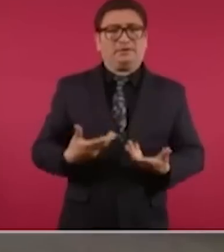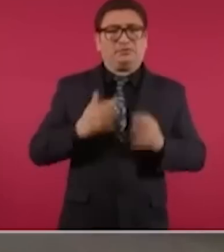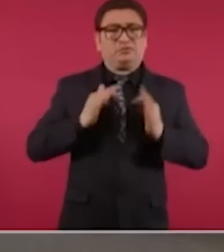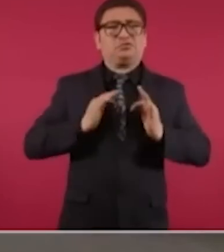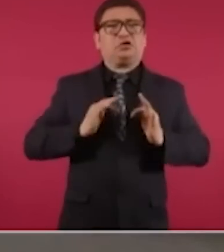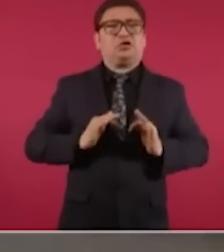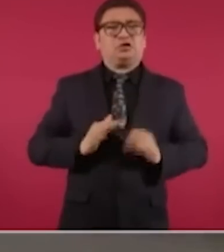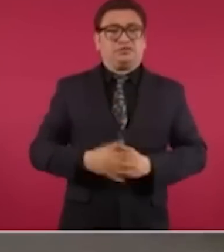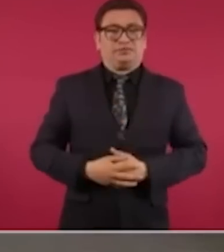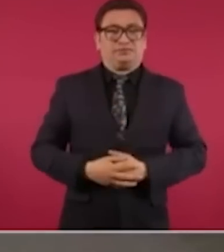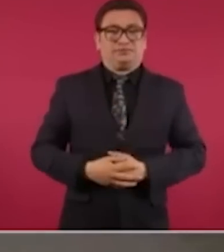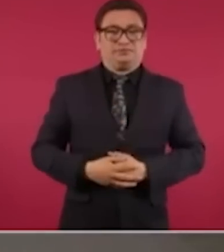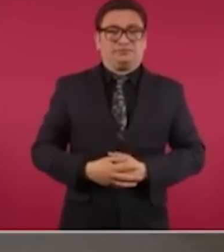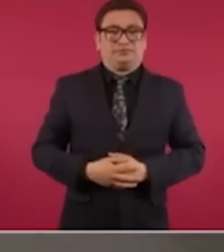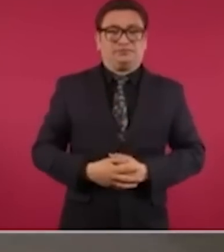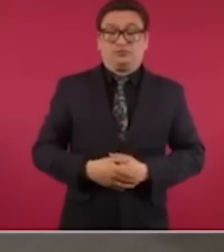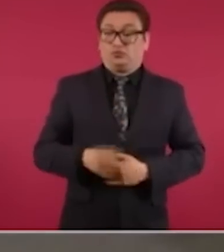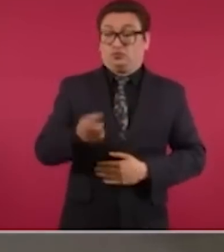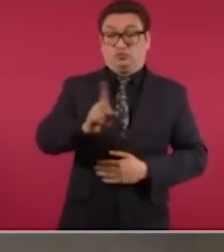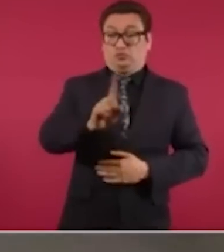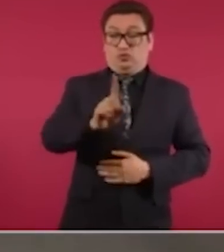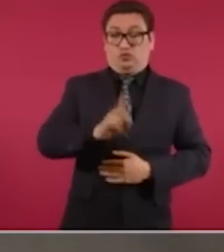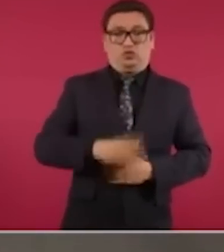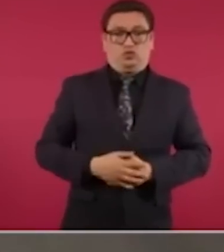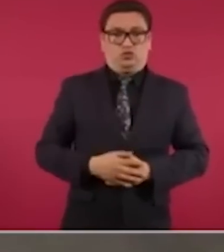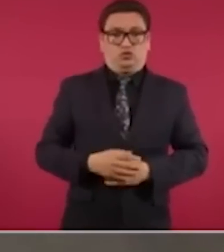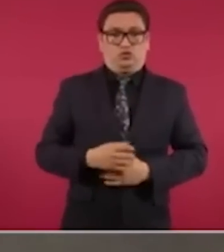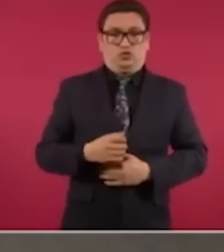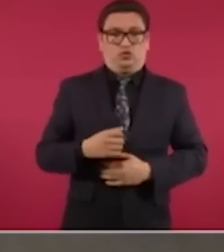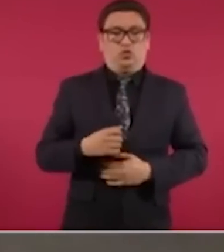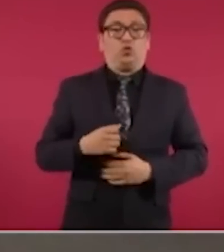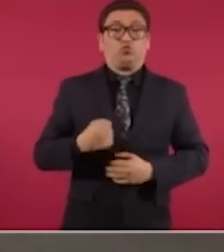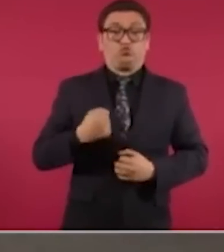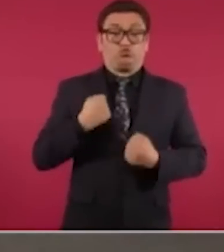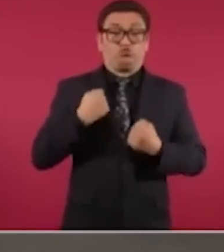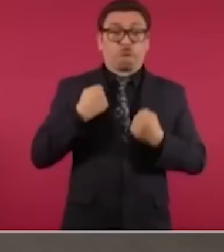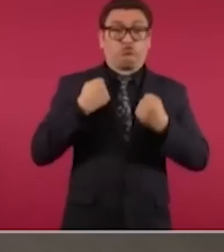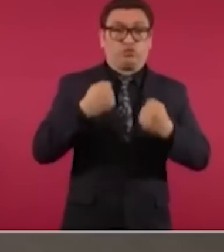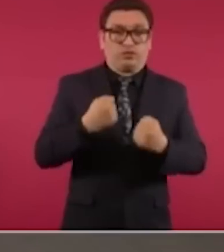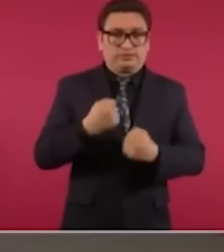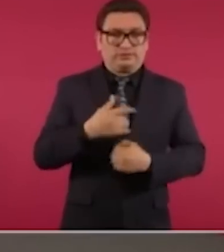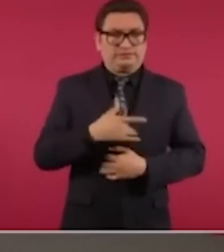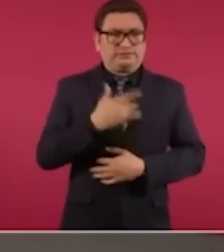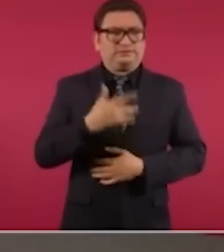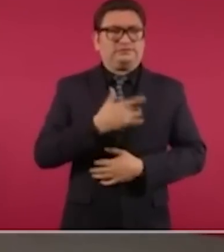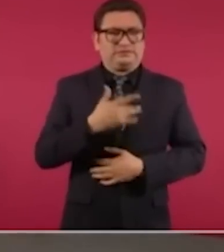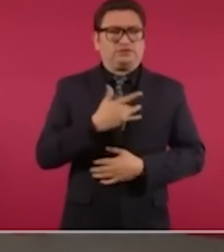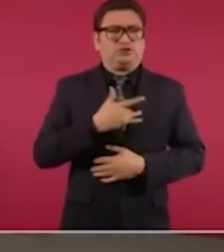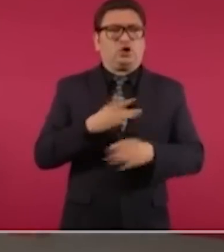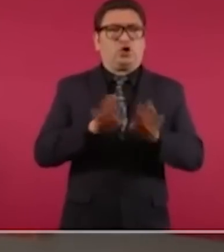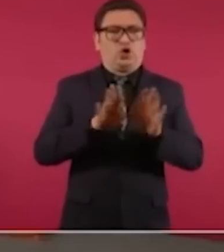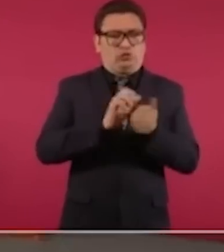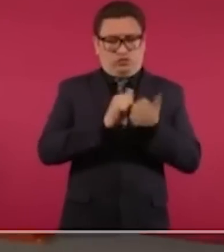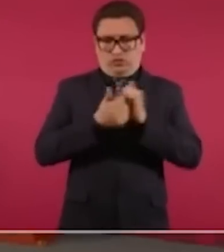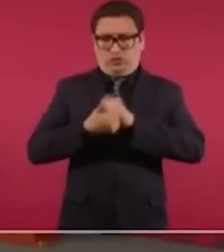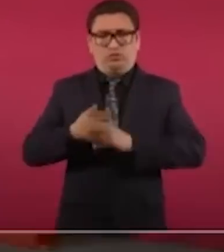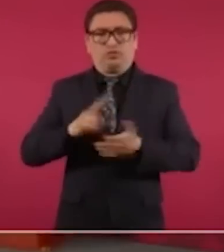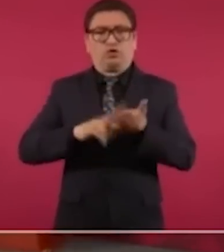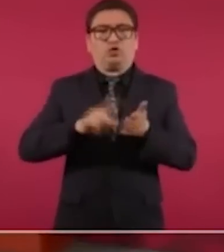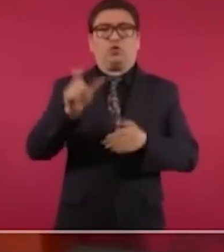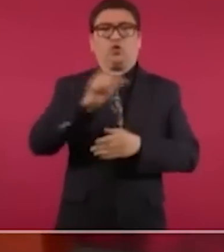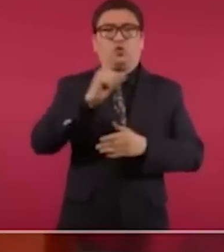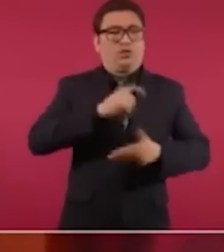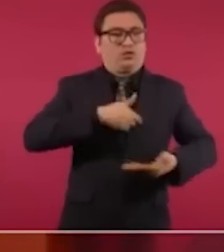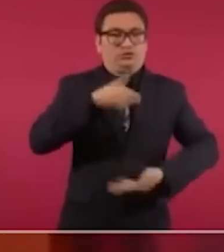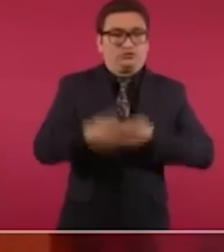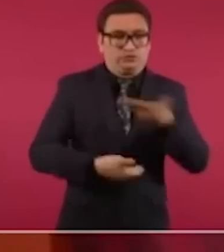no el poder solo tiene sentido y se convierte en virtud cuando se pone